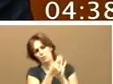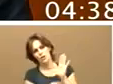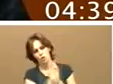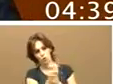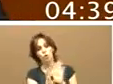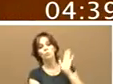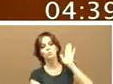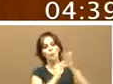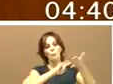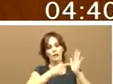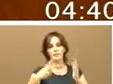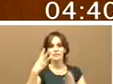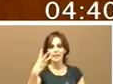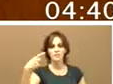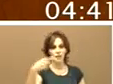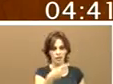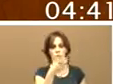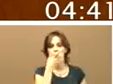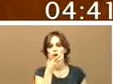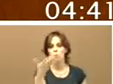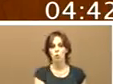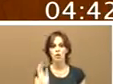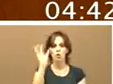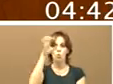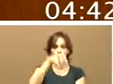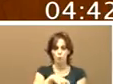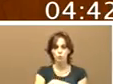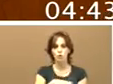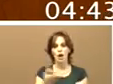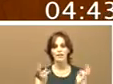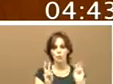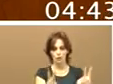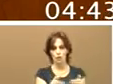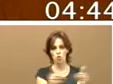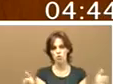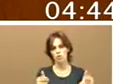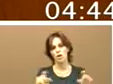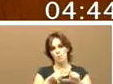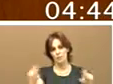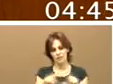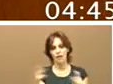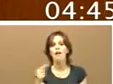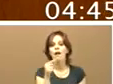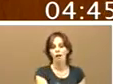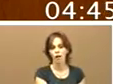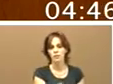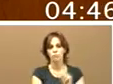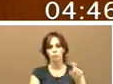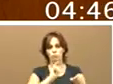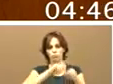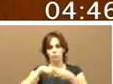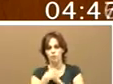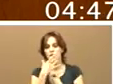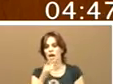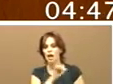3G una de ellas el punto de activación empresarial utilizado por un buen número de autónomos y de